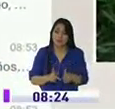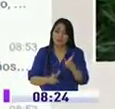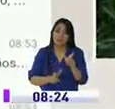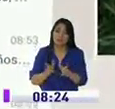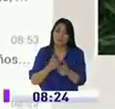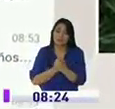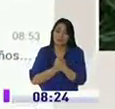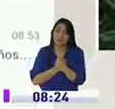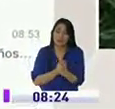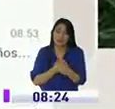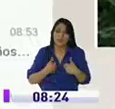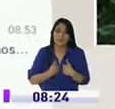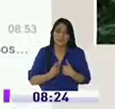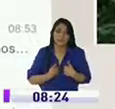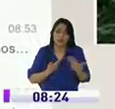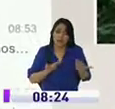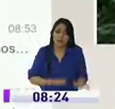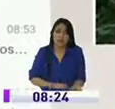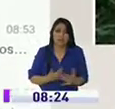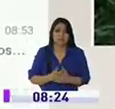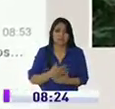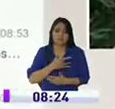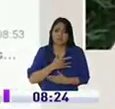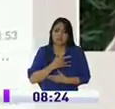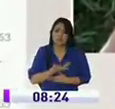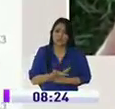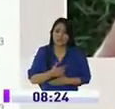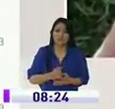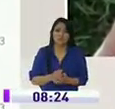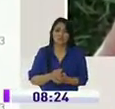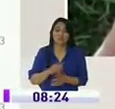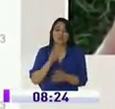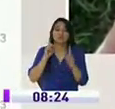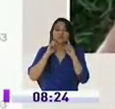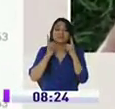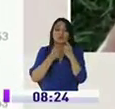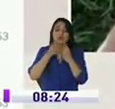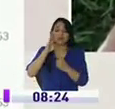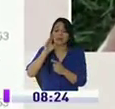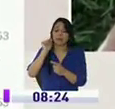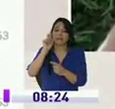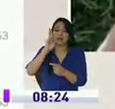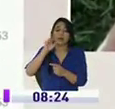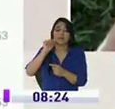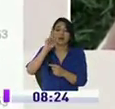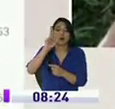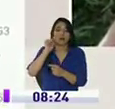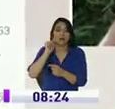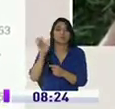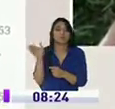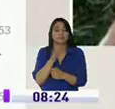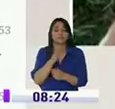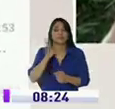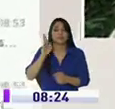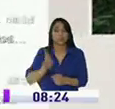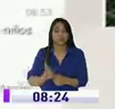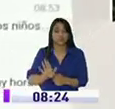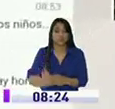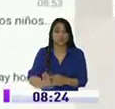amamos. Son seres vivos que sienten esto. Santa Bárbara Alto, calle Profeta, Zacarías, de Estación Corredor Sur,